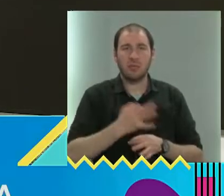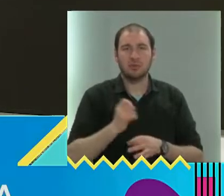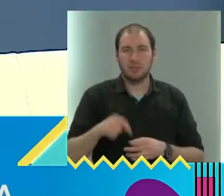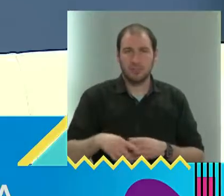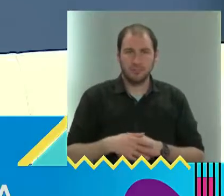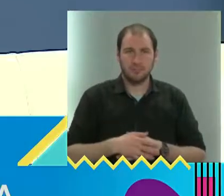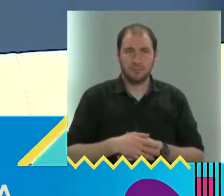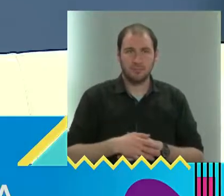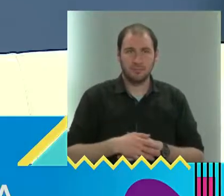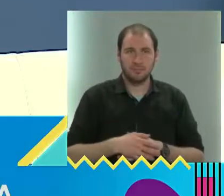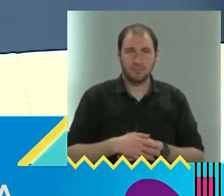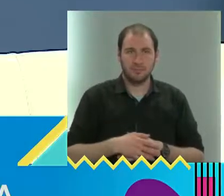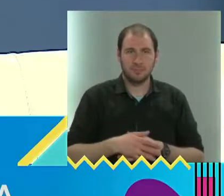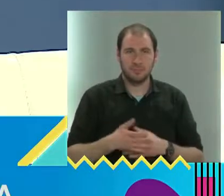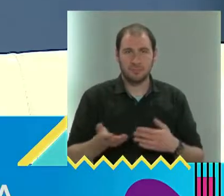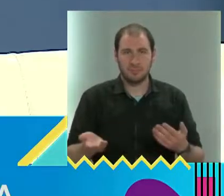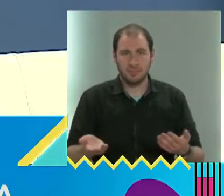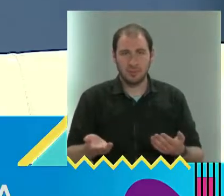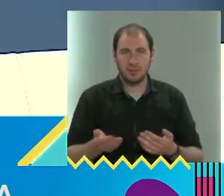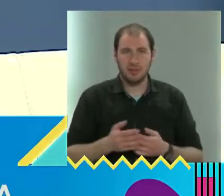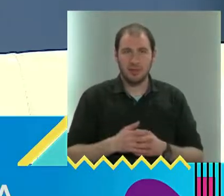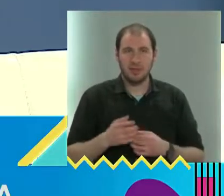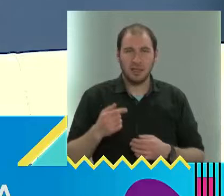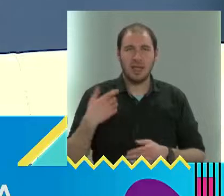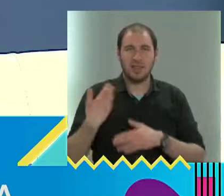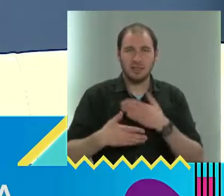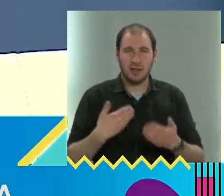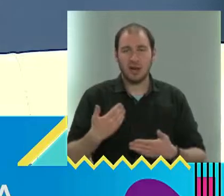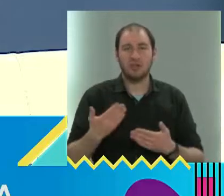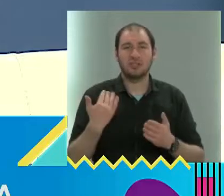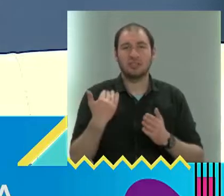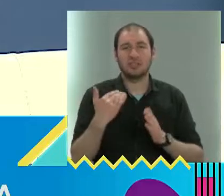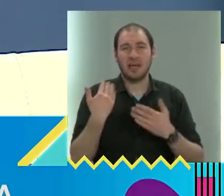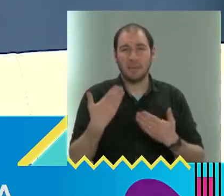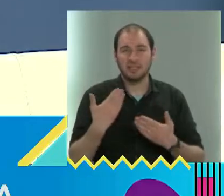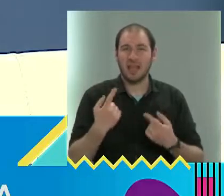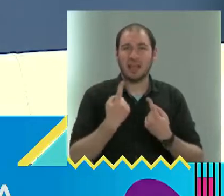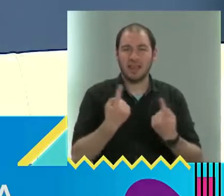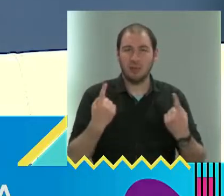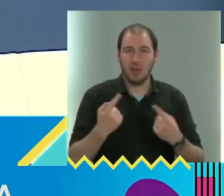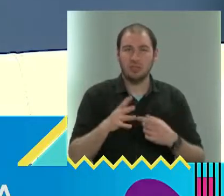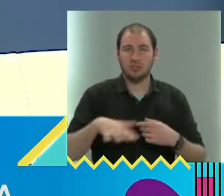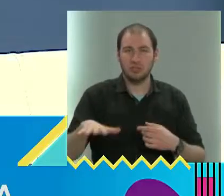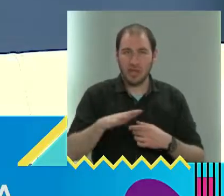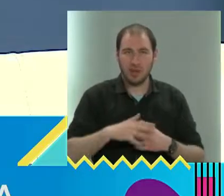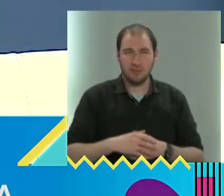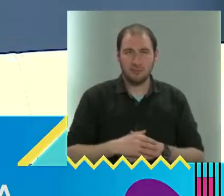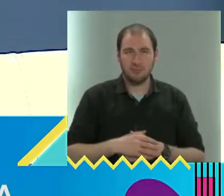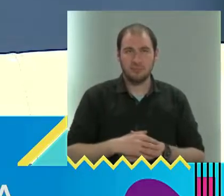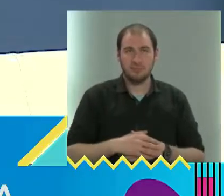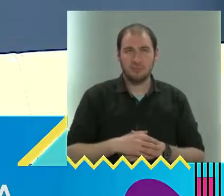educación? Bueno, yo diría desarrollar capacidades individuales y sociales